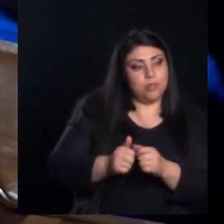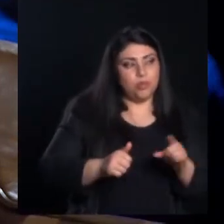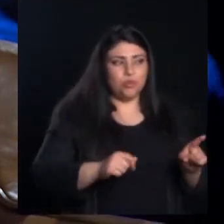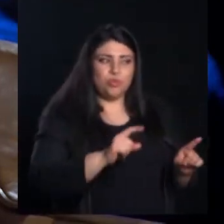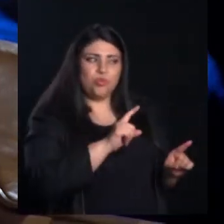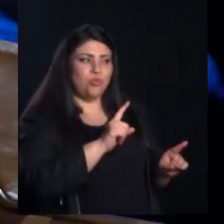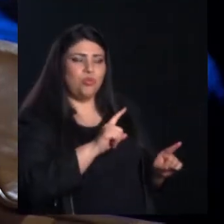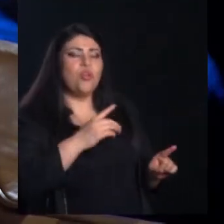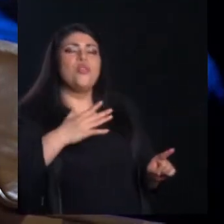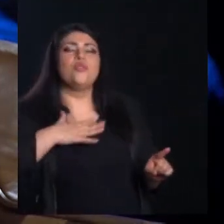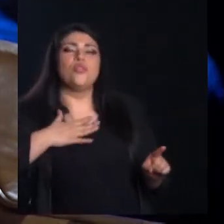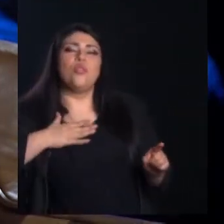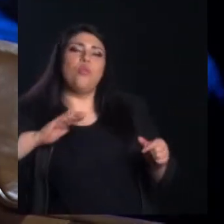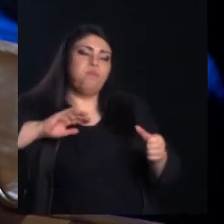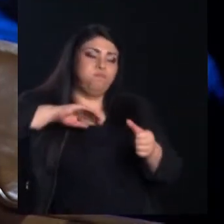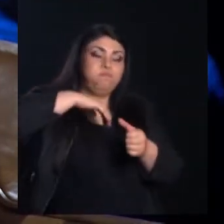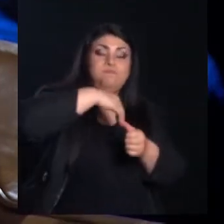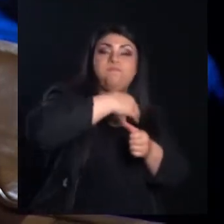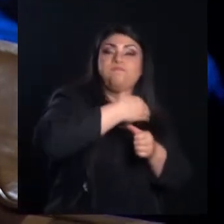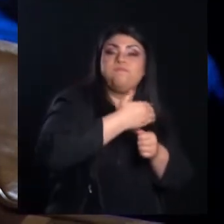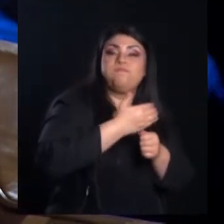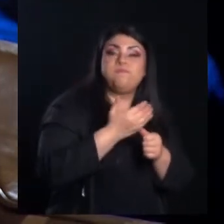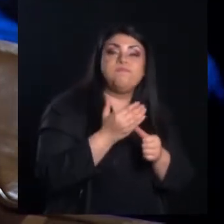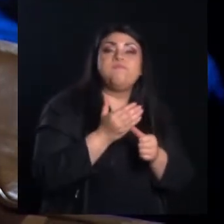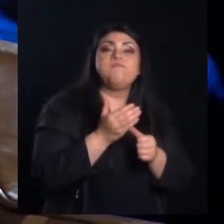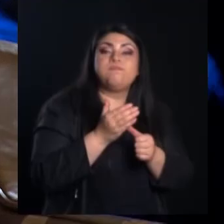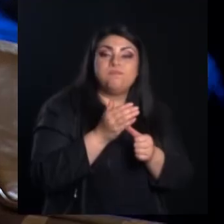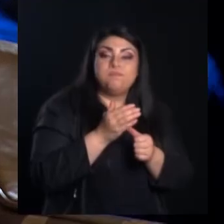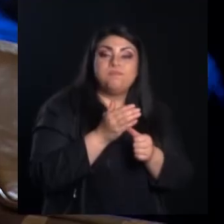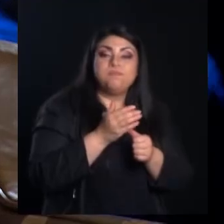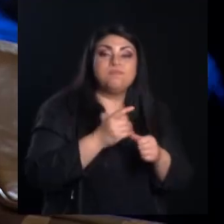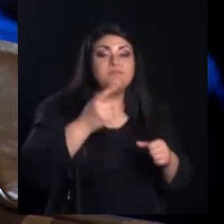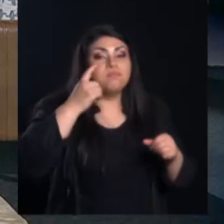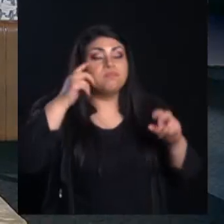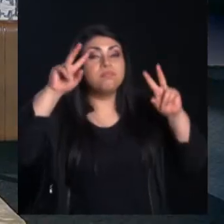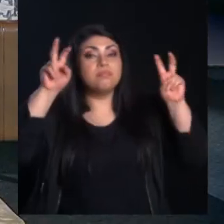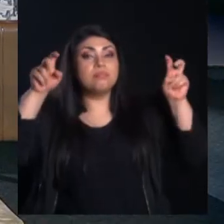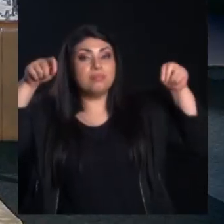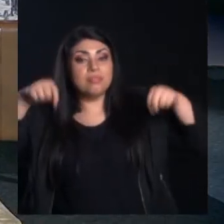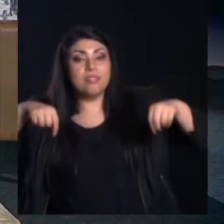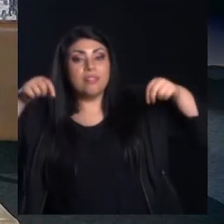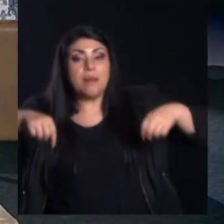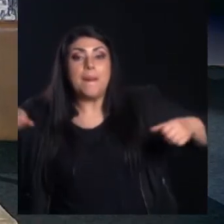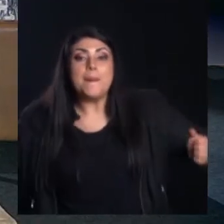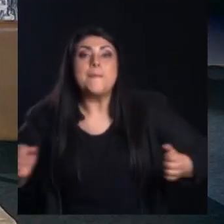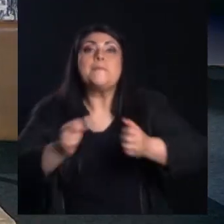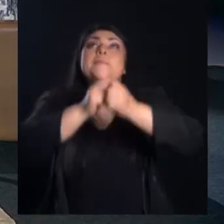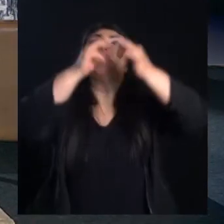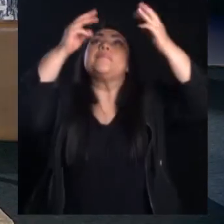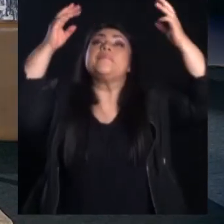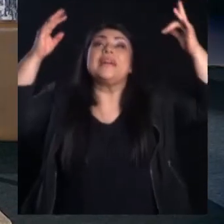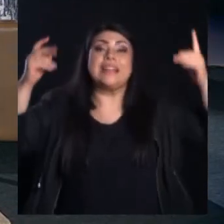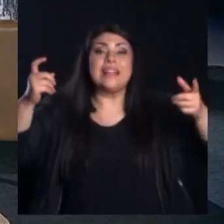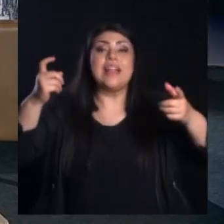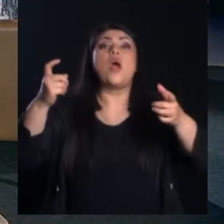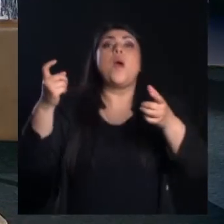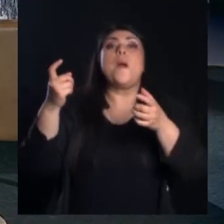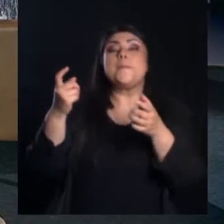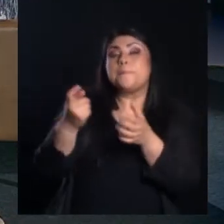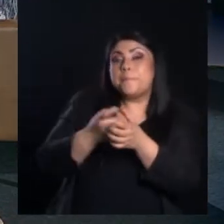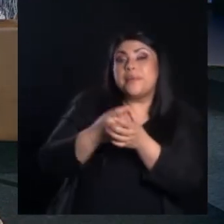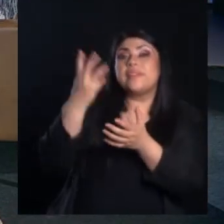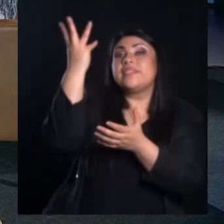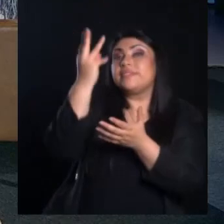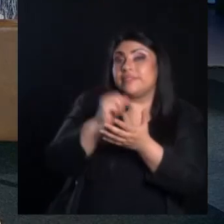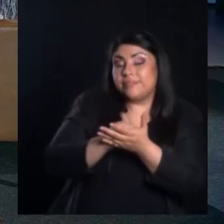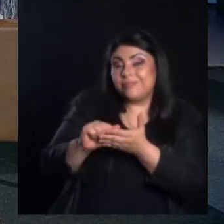para hacerlo en el título de hoy era milagros señales prodigios a través del espíritu santo pero yo creo que